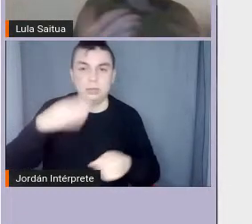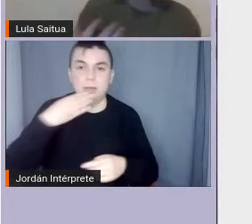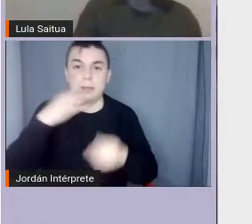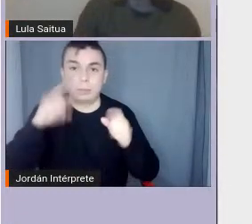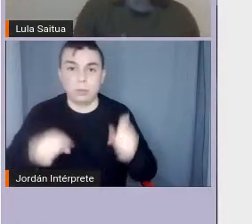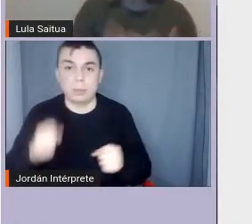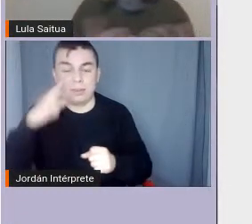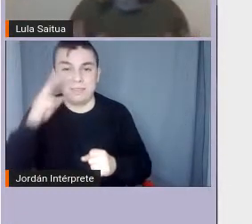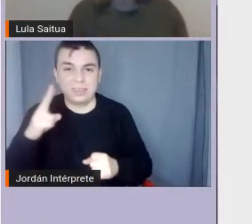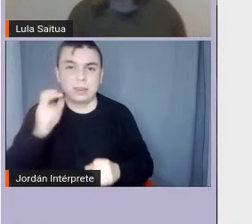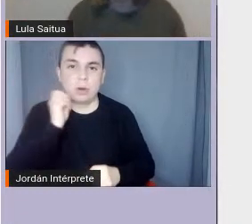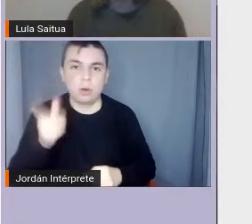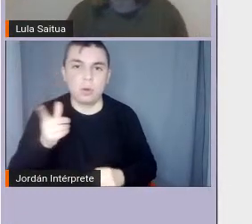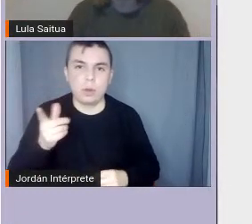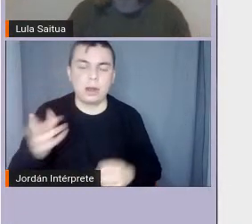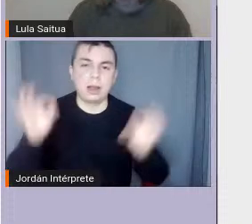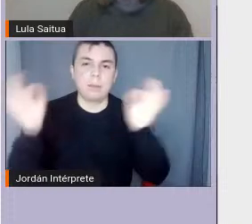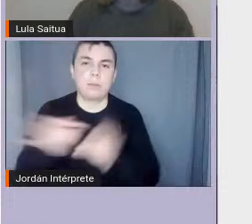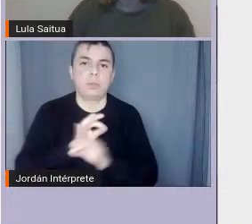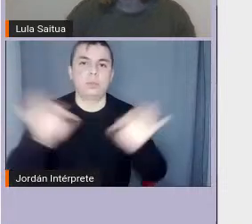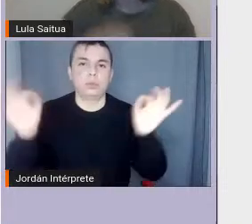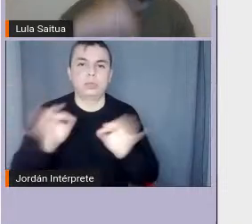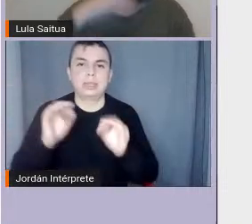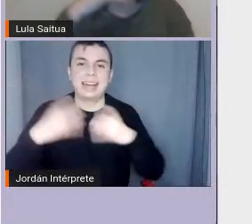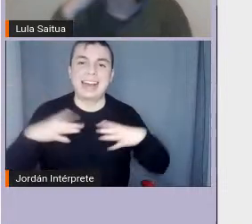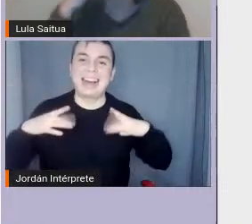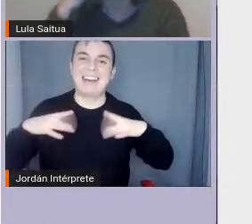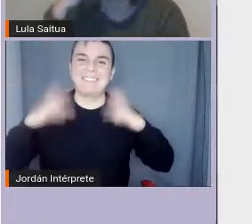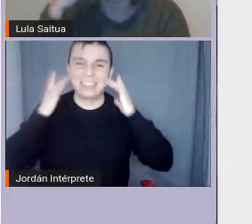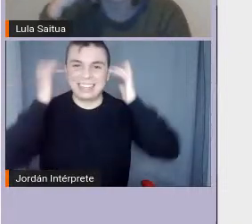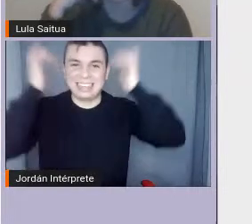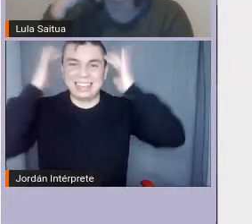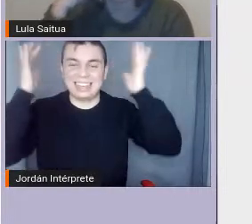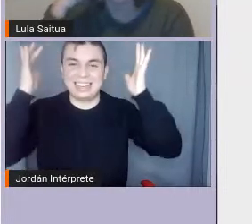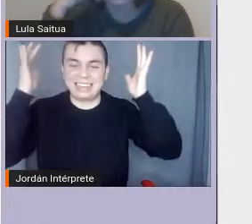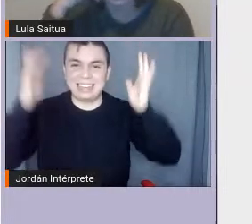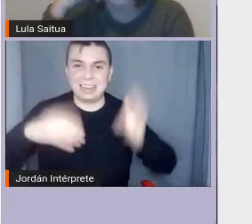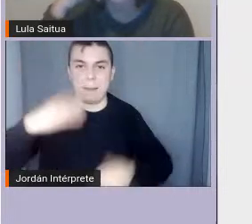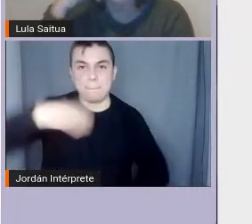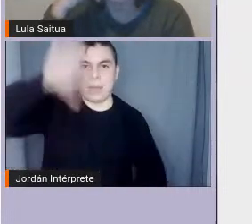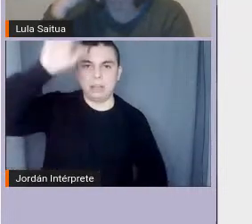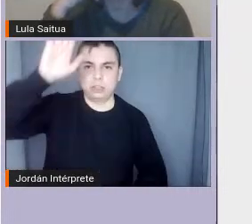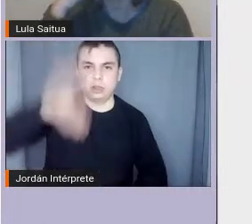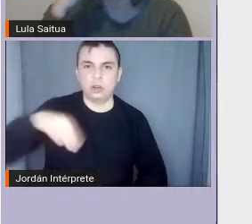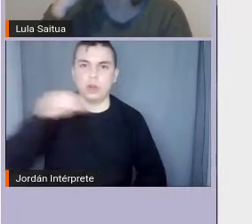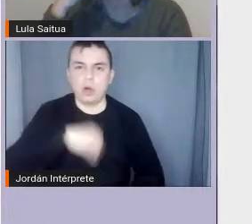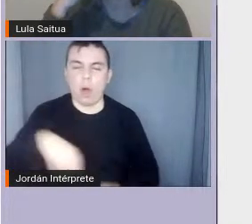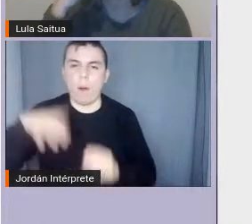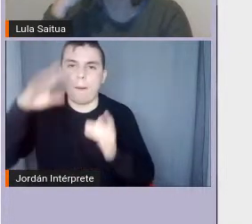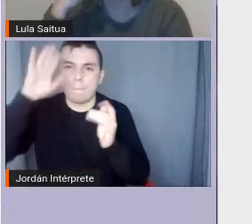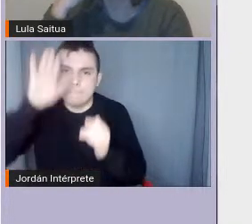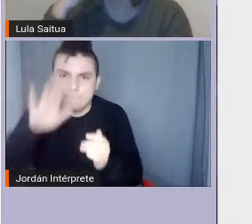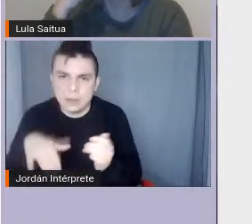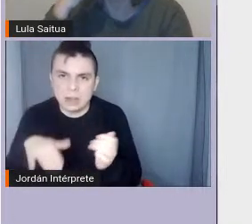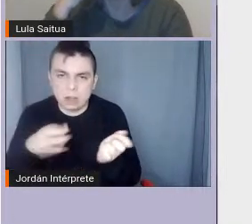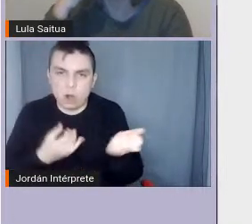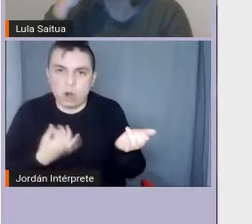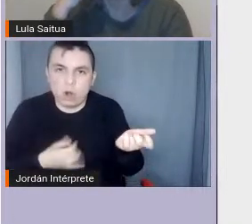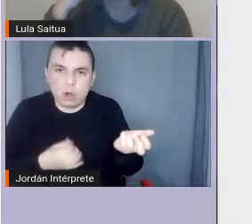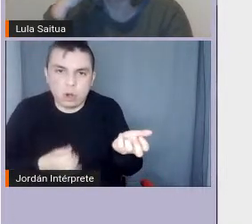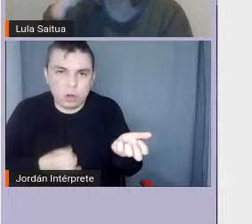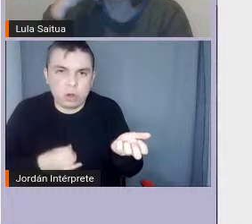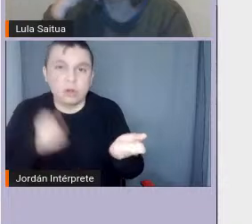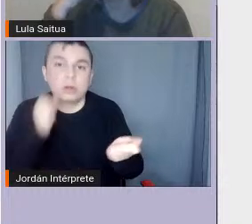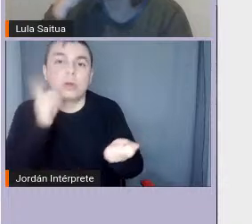y las menores, que son las tristes. Podemos aprender tantas, tantas cosas con